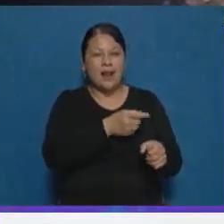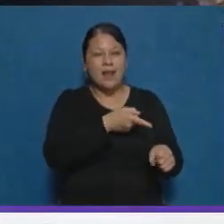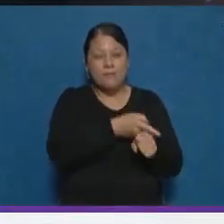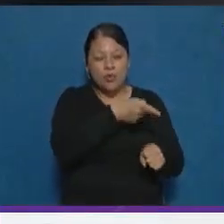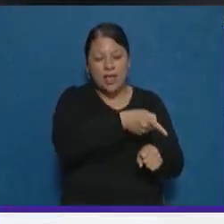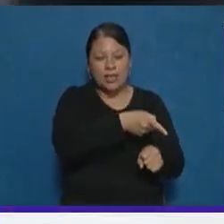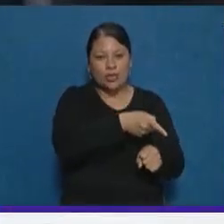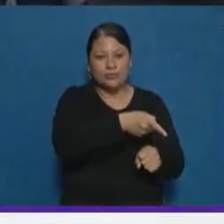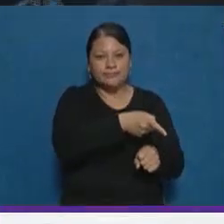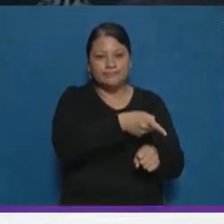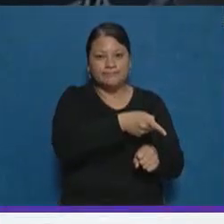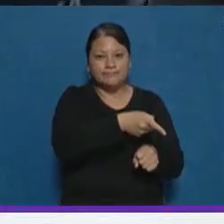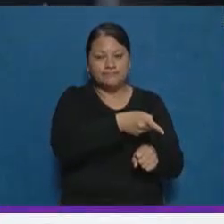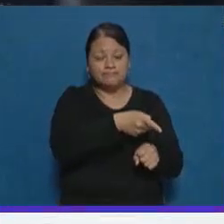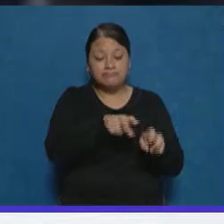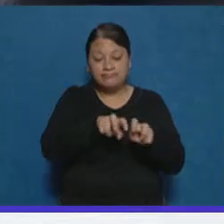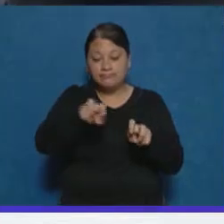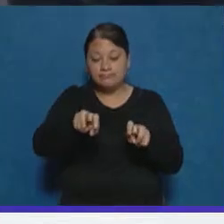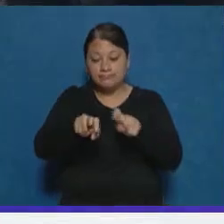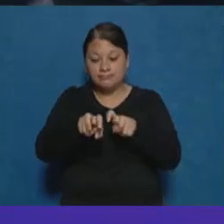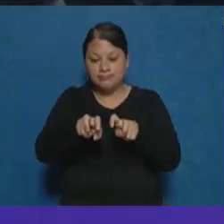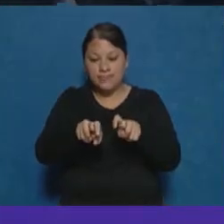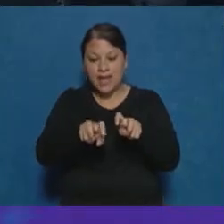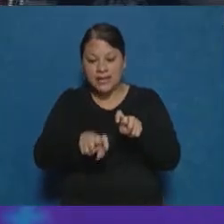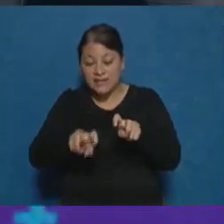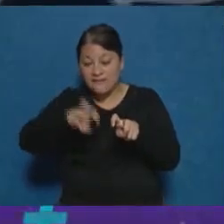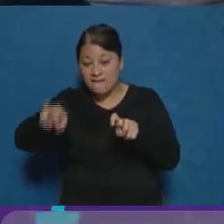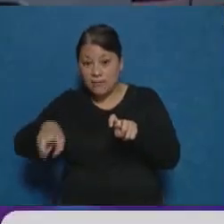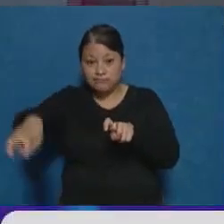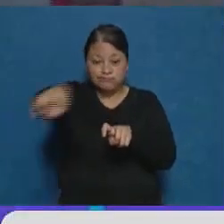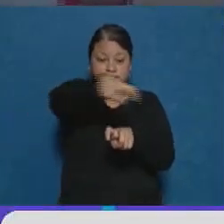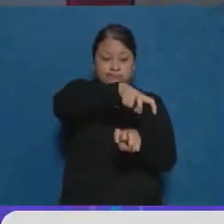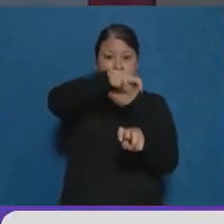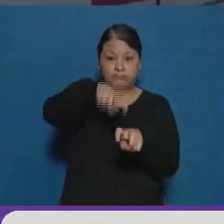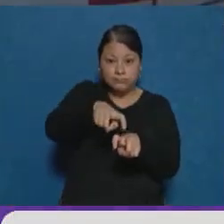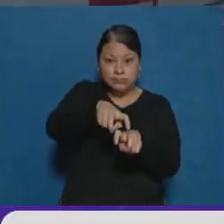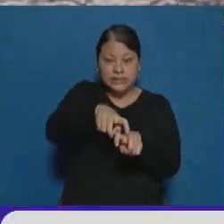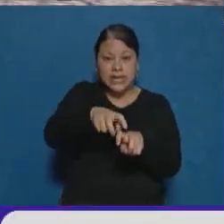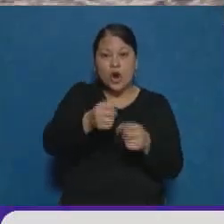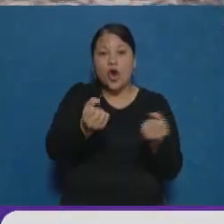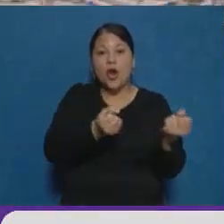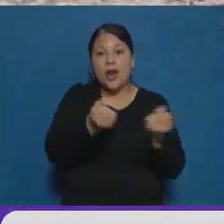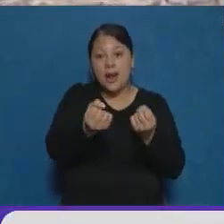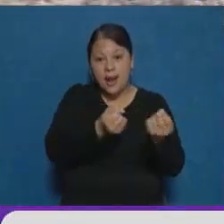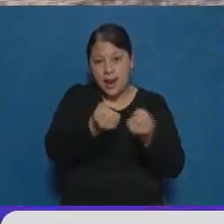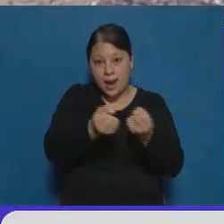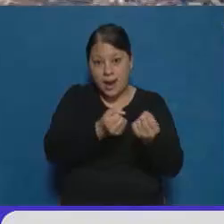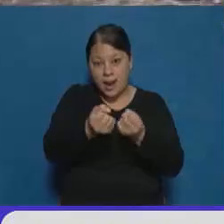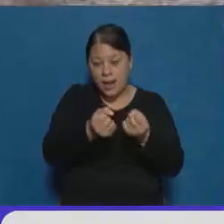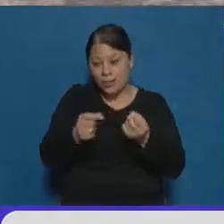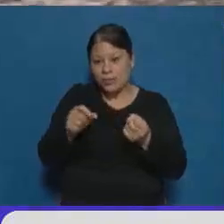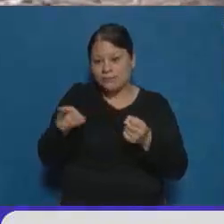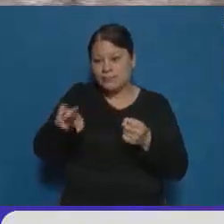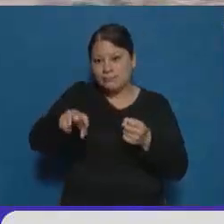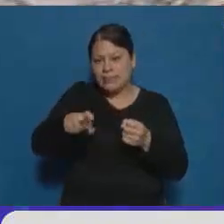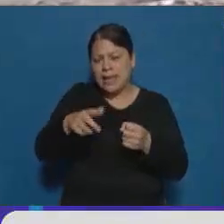da vuelta del lugar de acompañante a conductor y intenta huir con el propio Luciano malherido